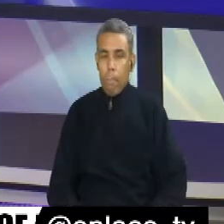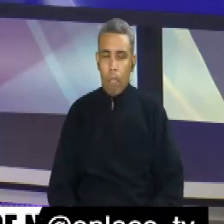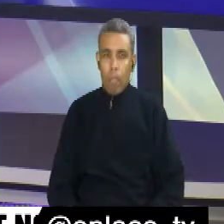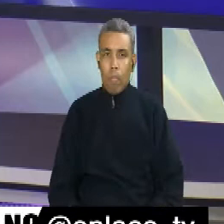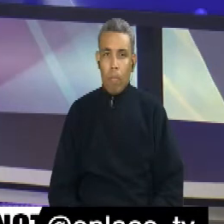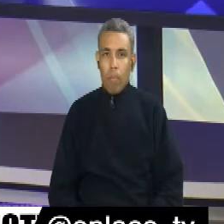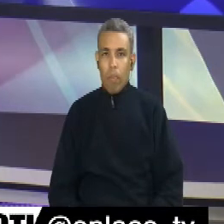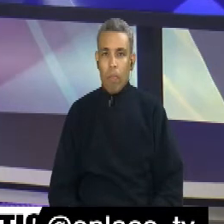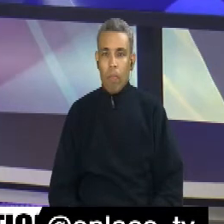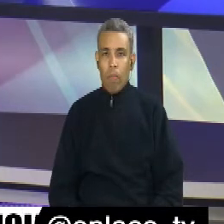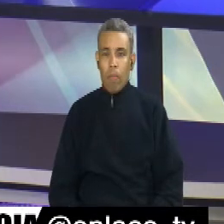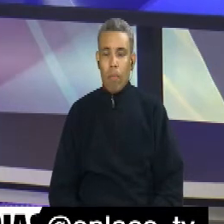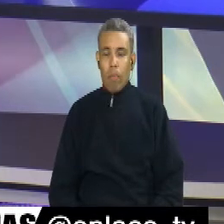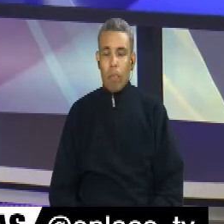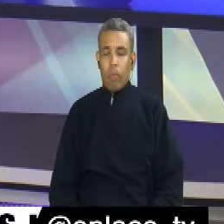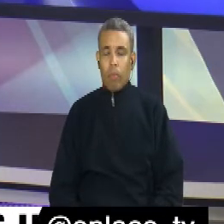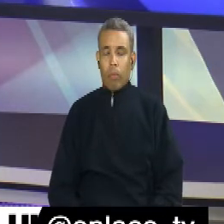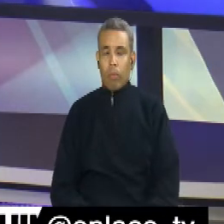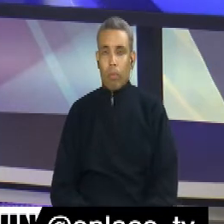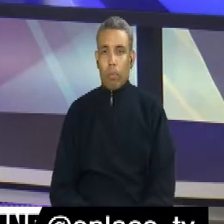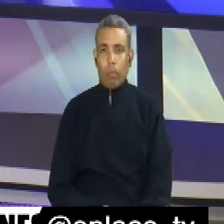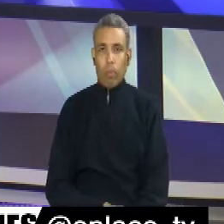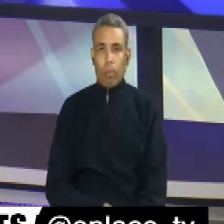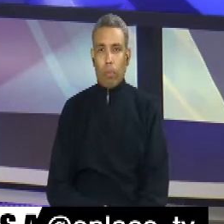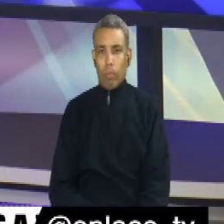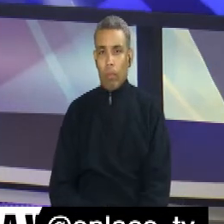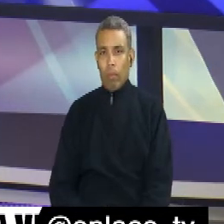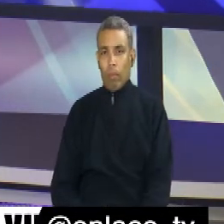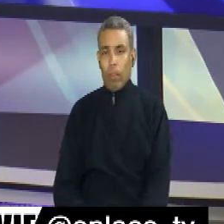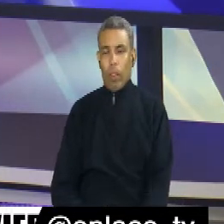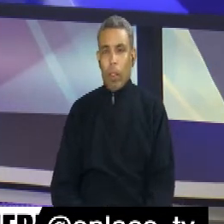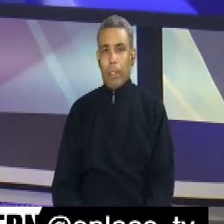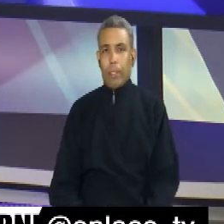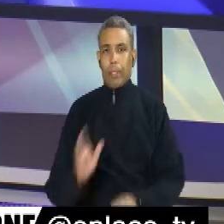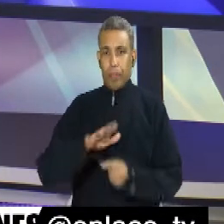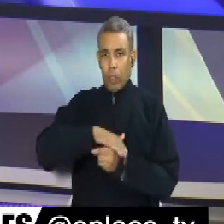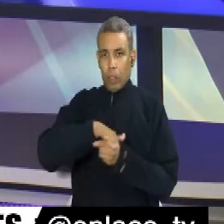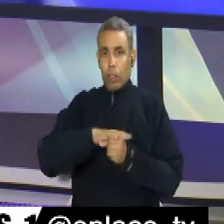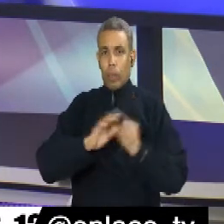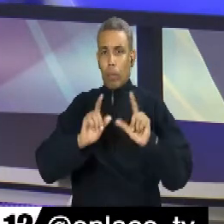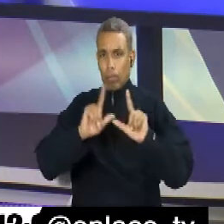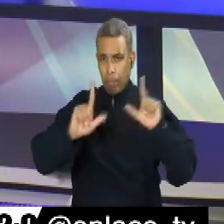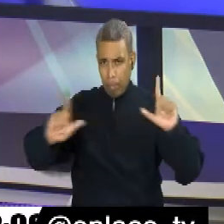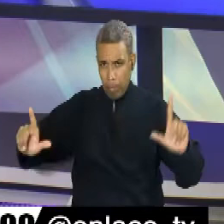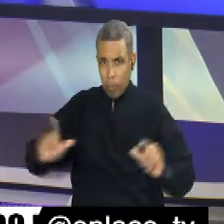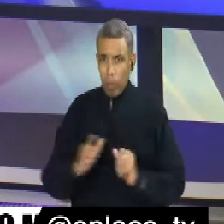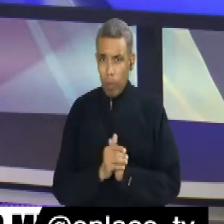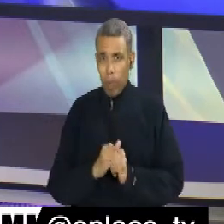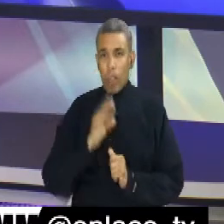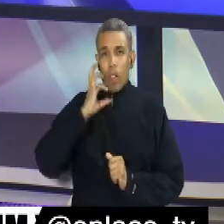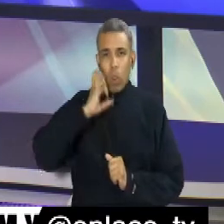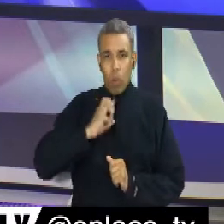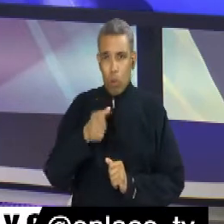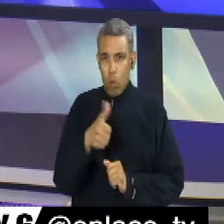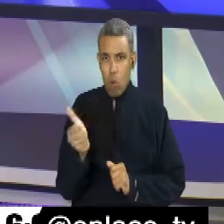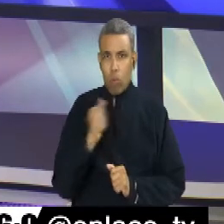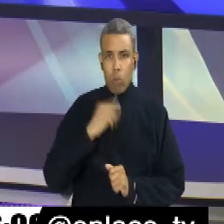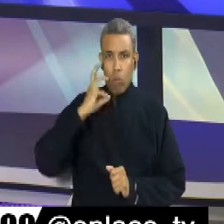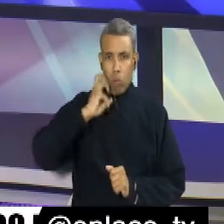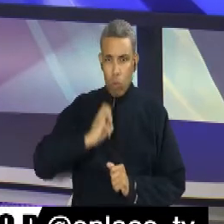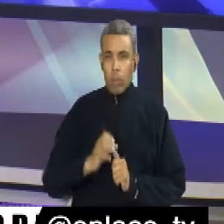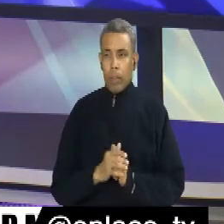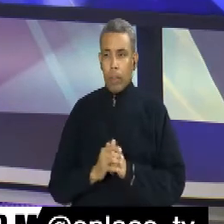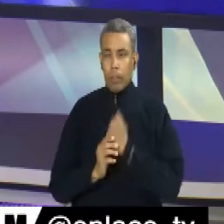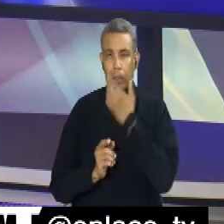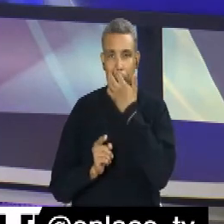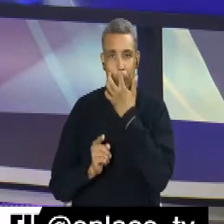Un nuevo robo se registró en estación de servicio del barrio La Libertad. El desconocido golpeó con su arma a la empleada y le robó